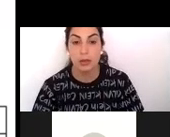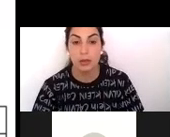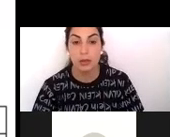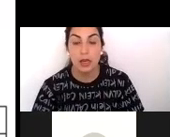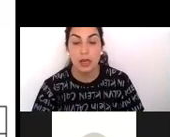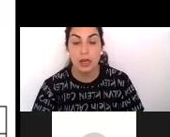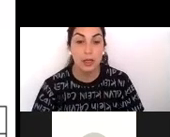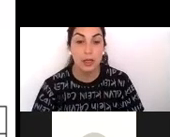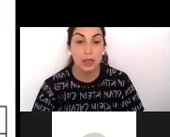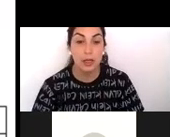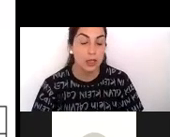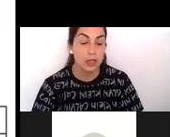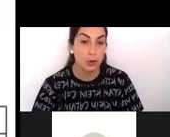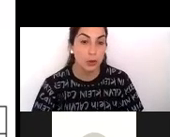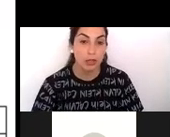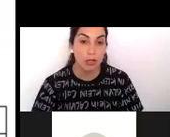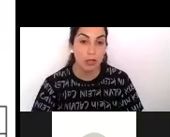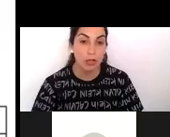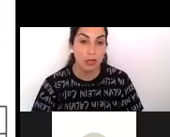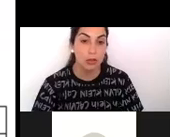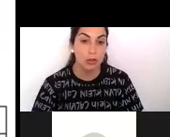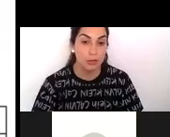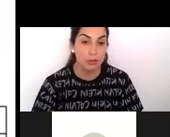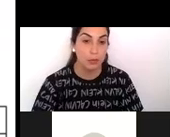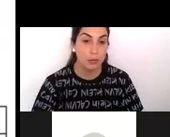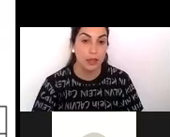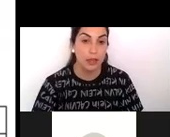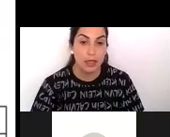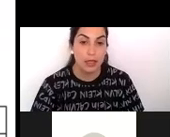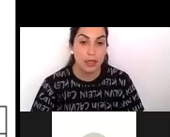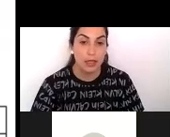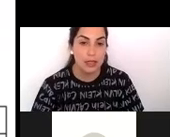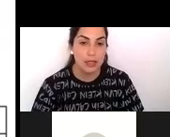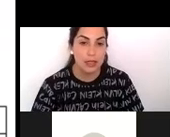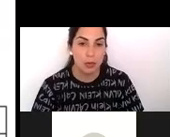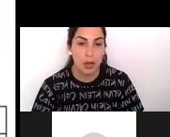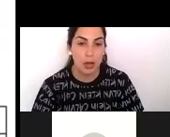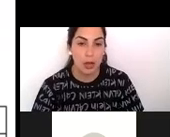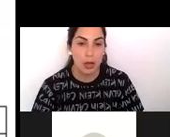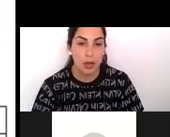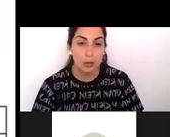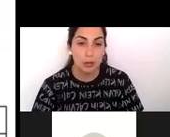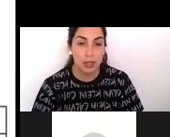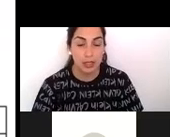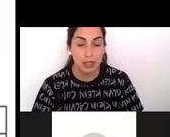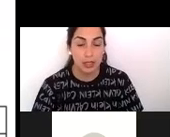mismo Mercurio, que es un poco más docto, más formal, y las últimas noticias, que es el